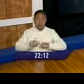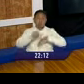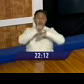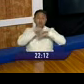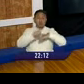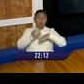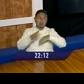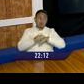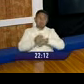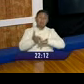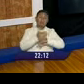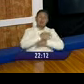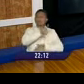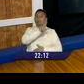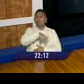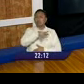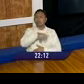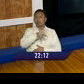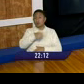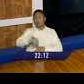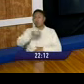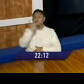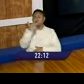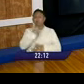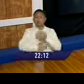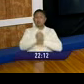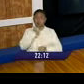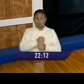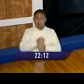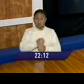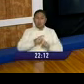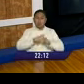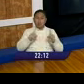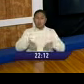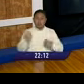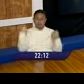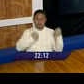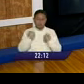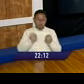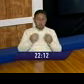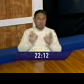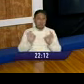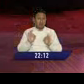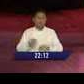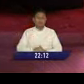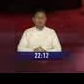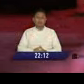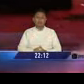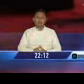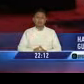de 3 meses y hasta 3 años, pero no presentaban signos de violencia.